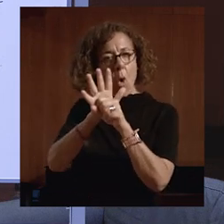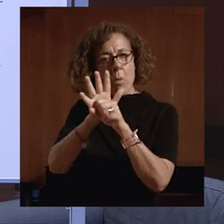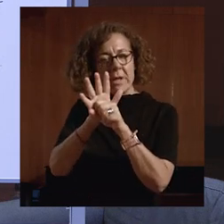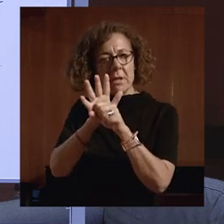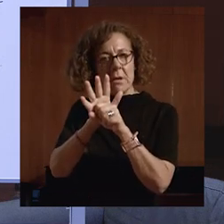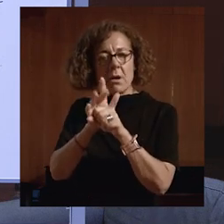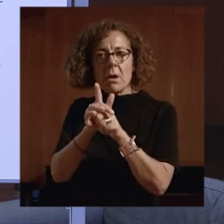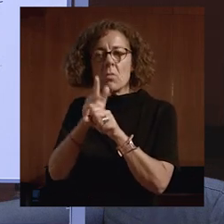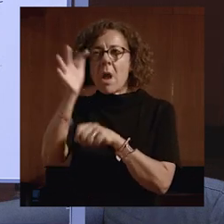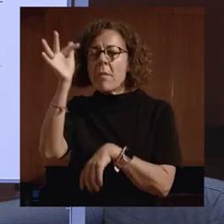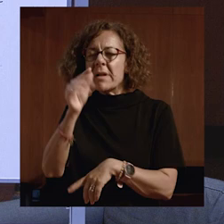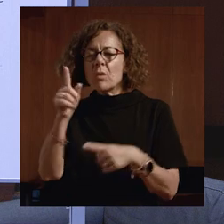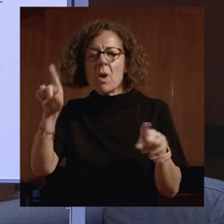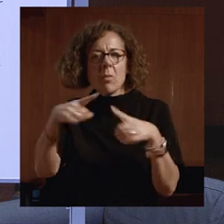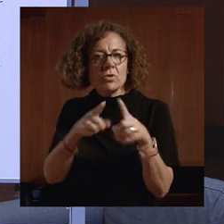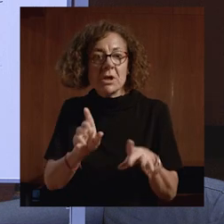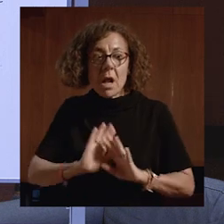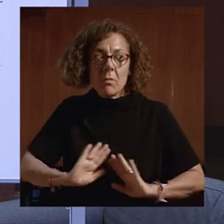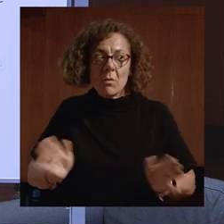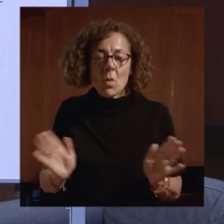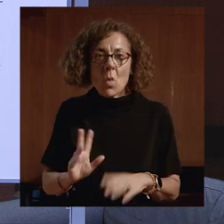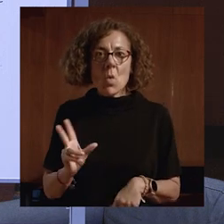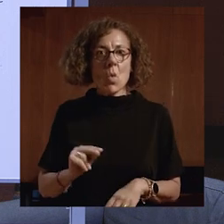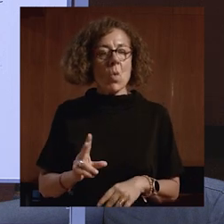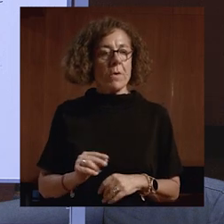la llorera que yo me eché.